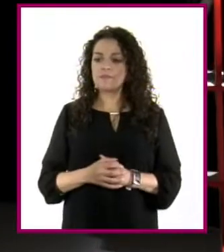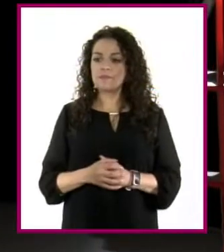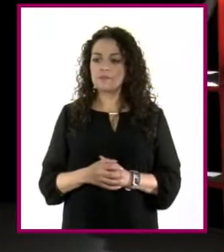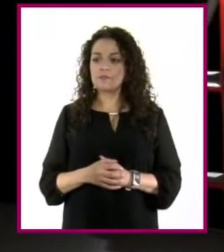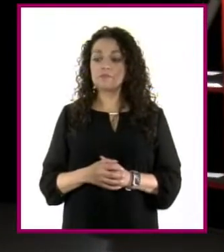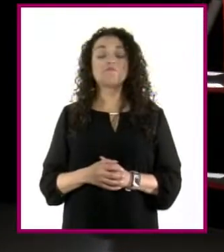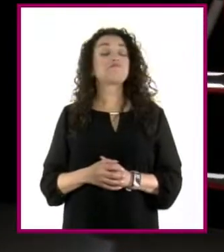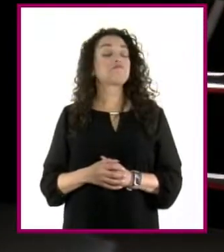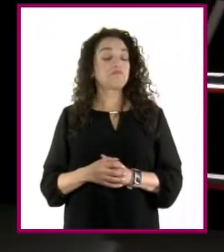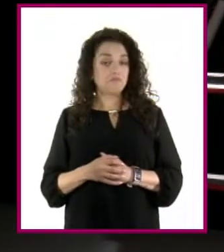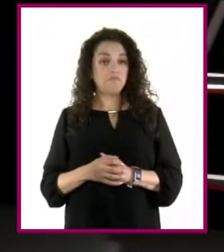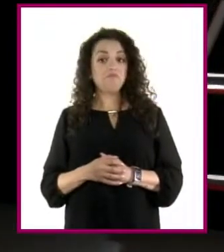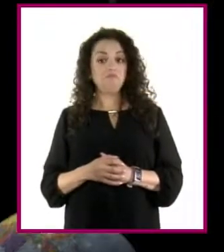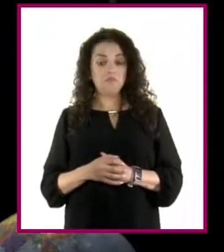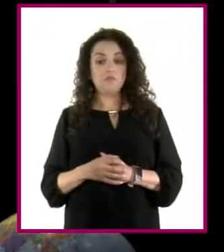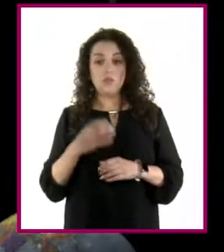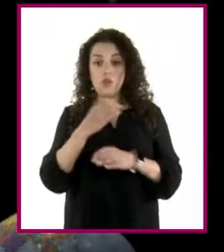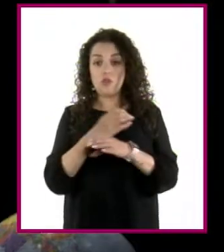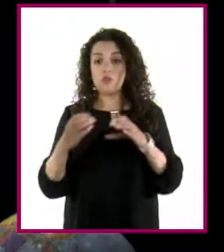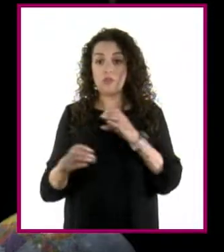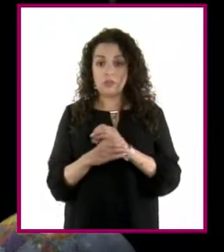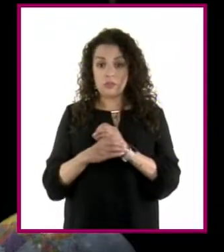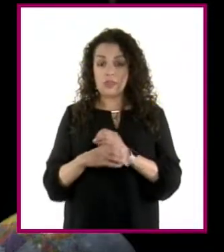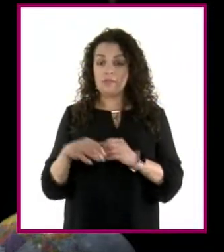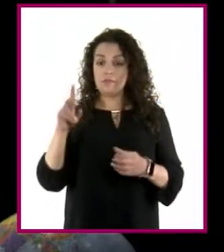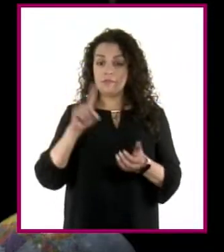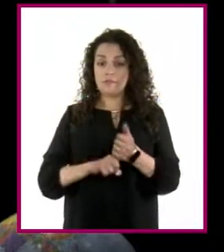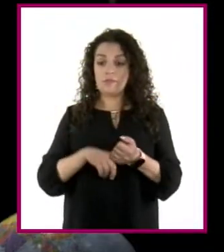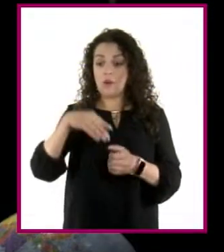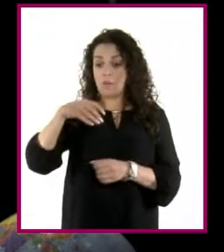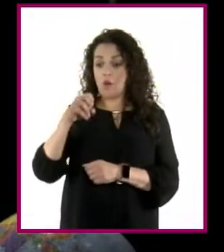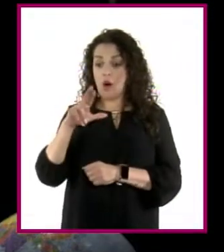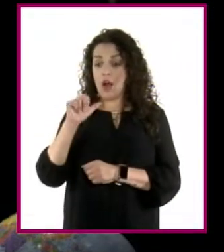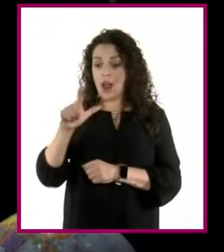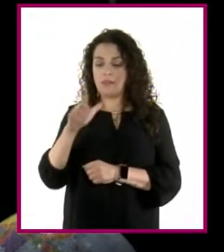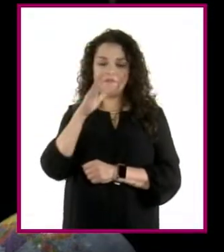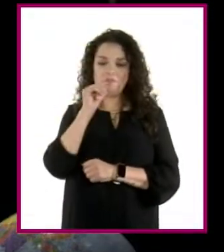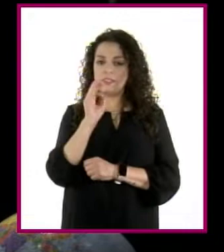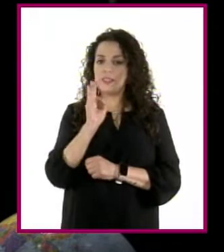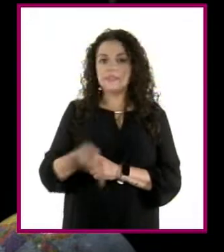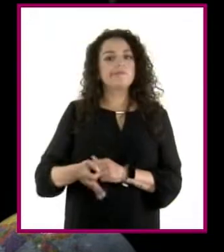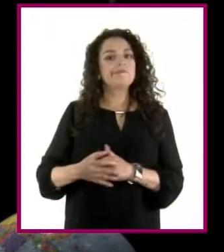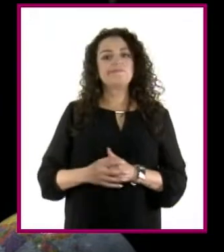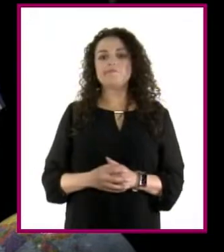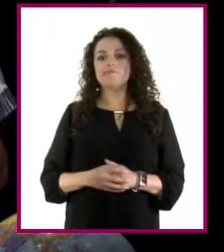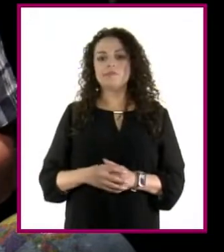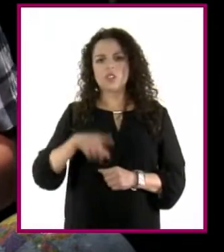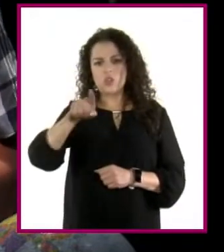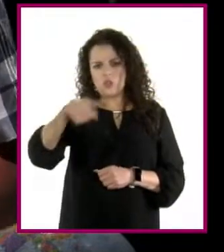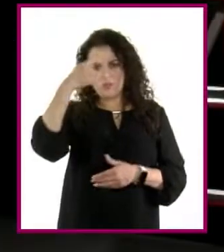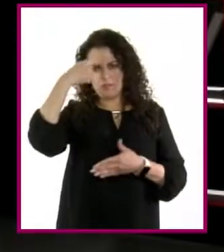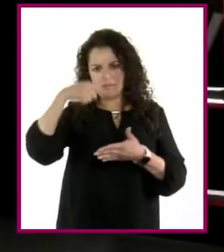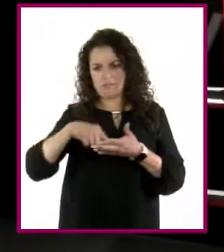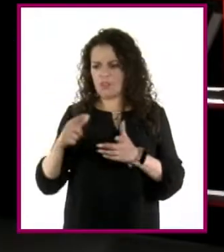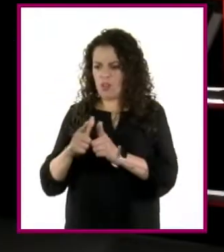acciones moralmente inaceptables. ¿Se imaginan un grupo solidario de bandidos o